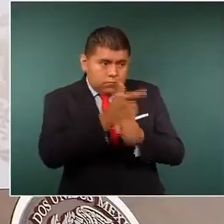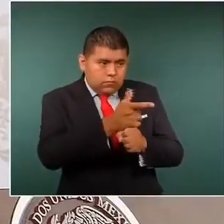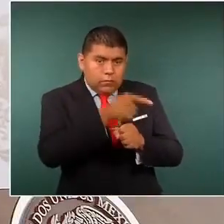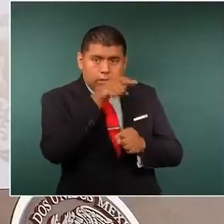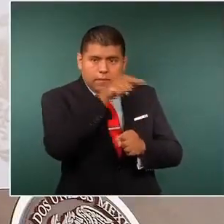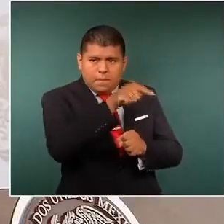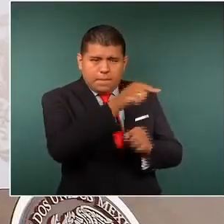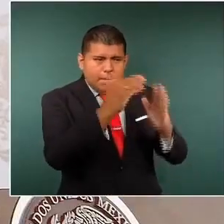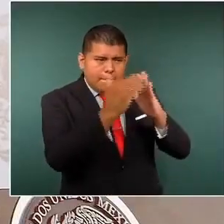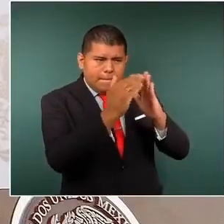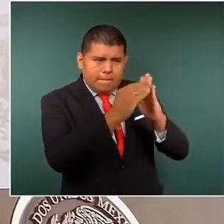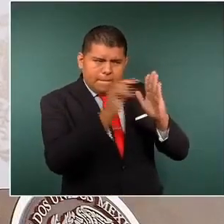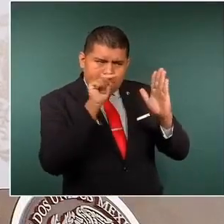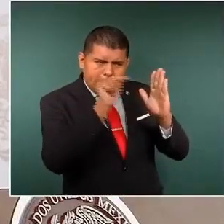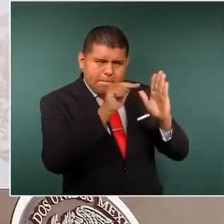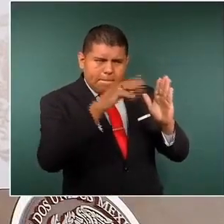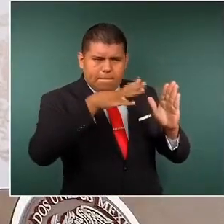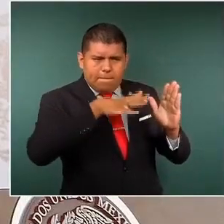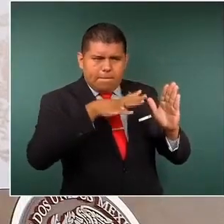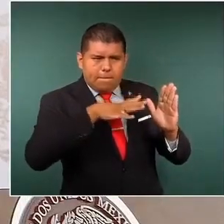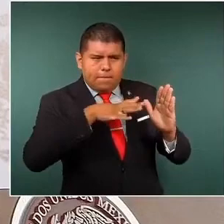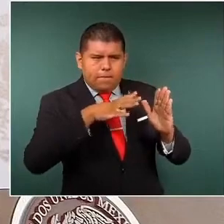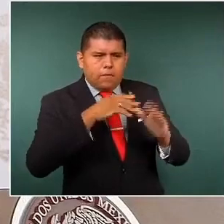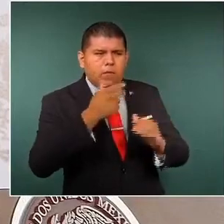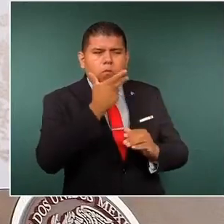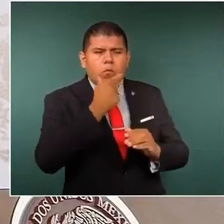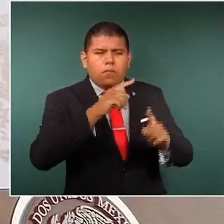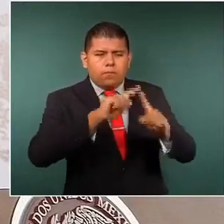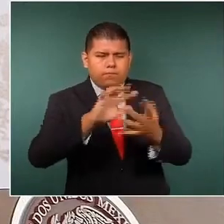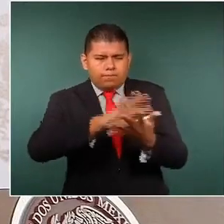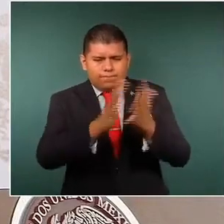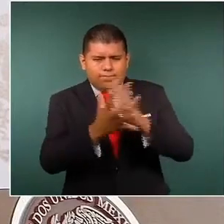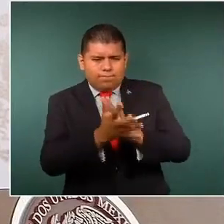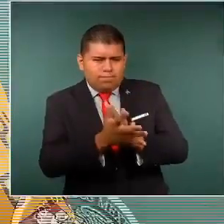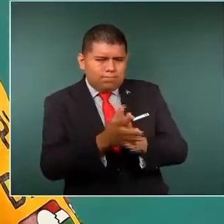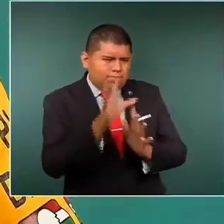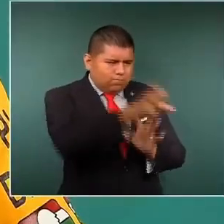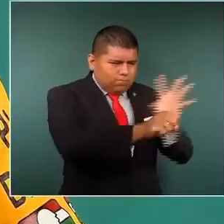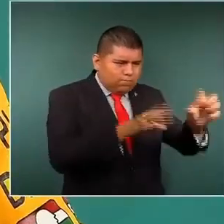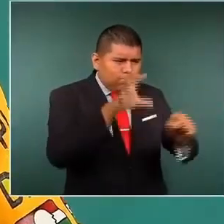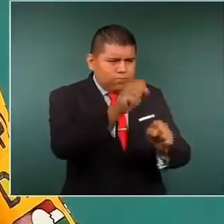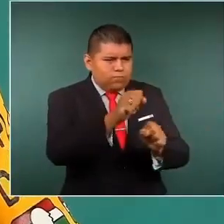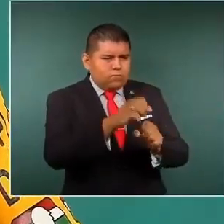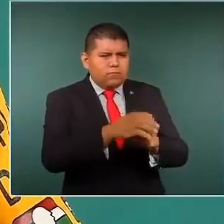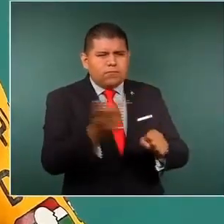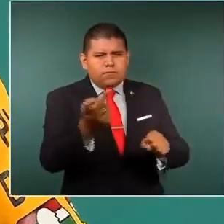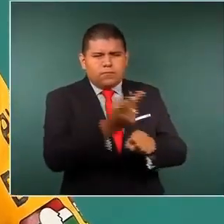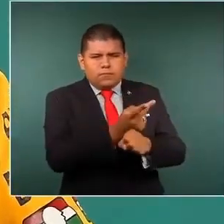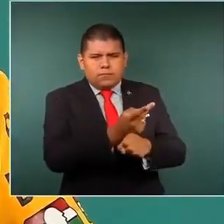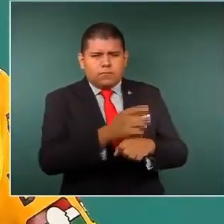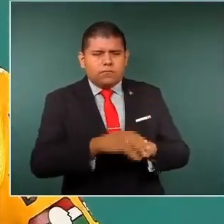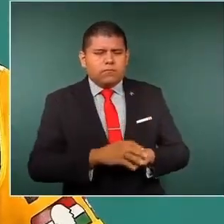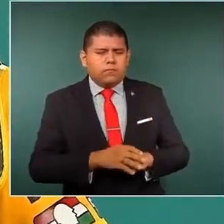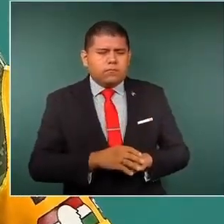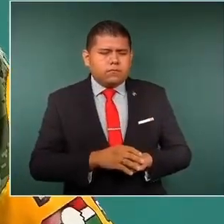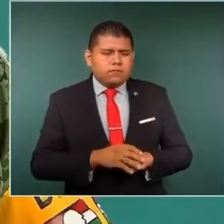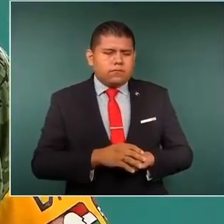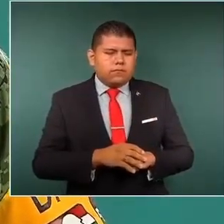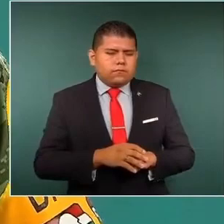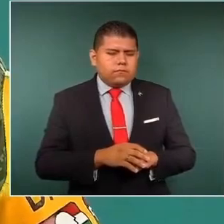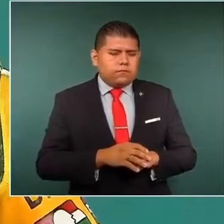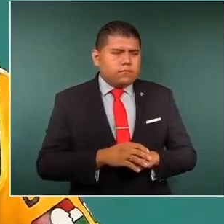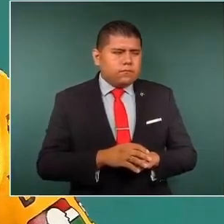el domicilio de donde se detienen a los delincuentes, se hace o se complementa la operación con todos